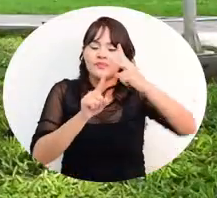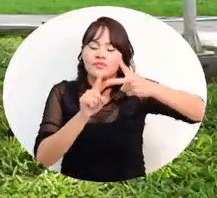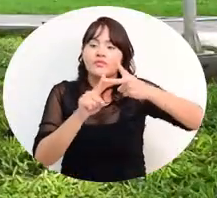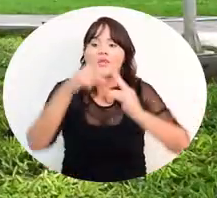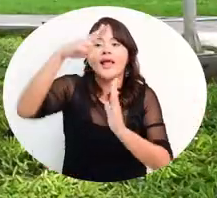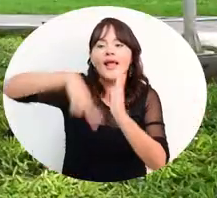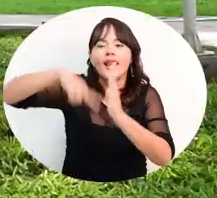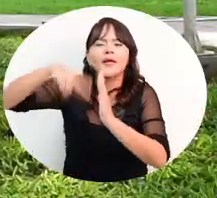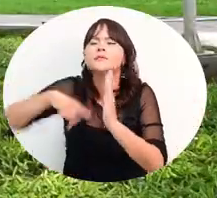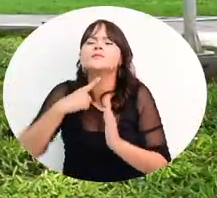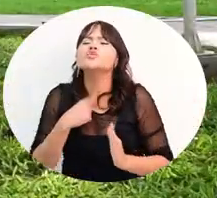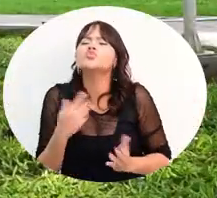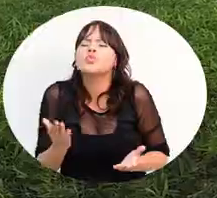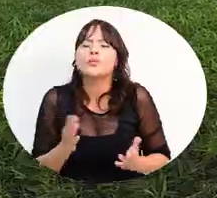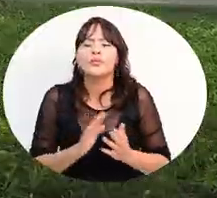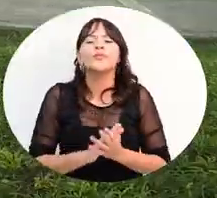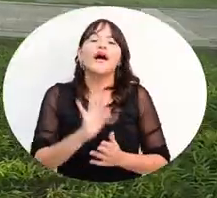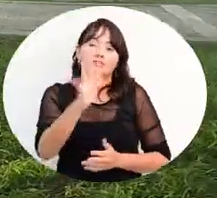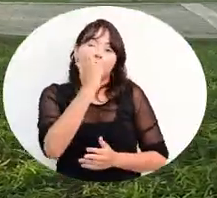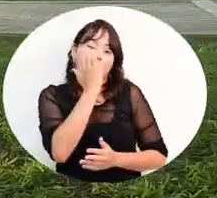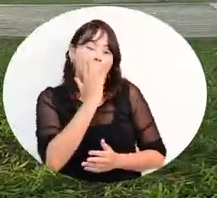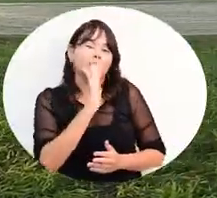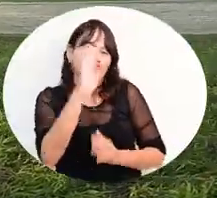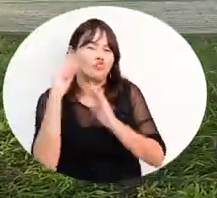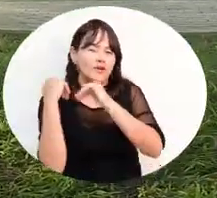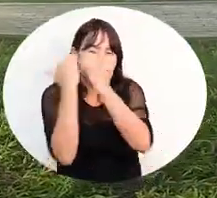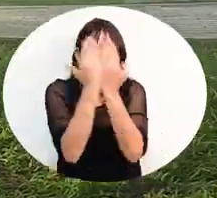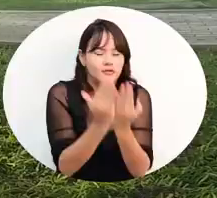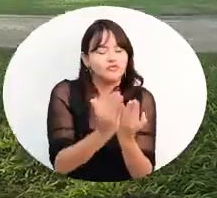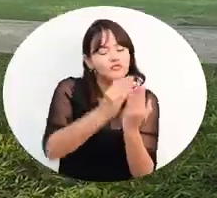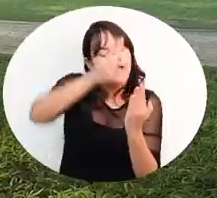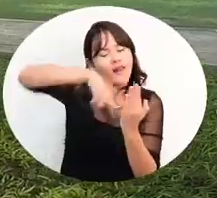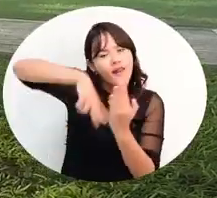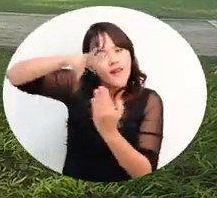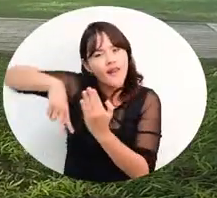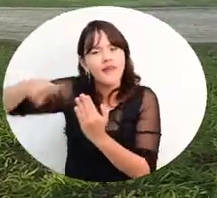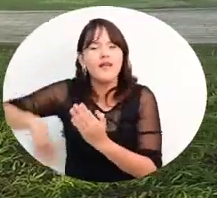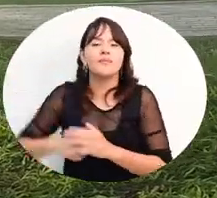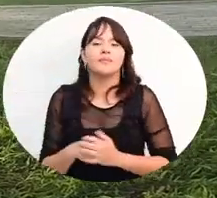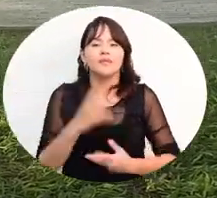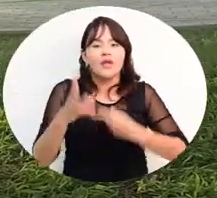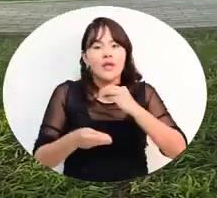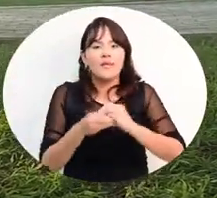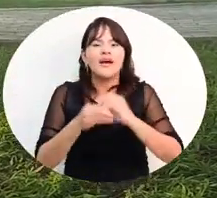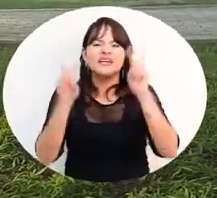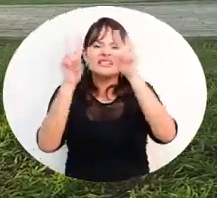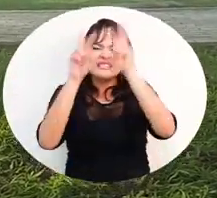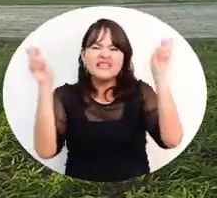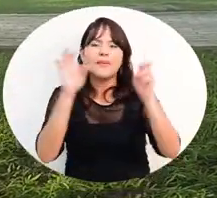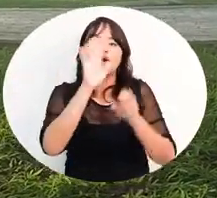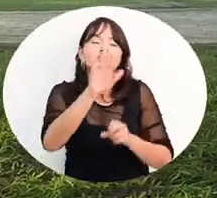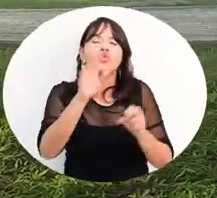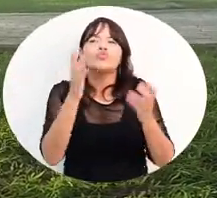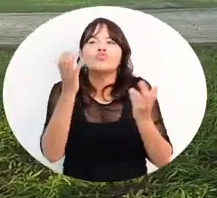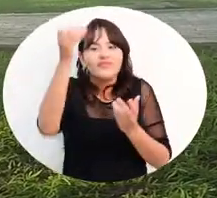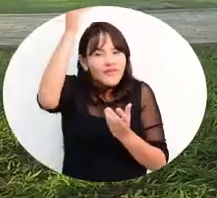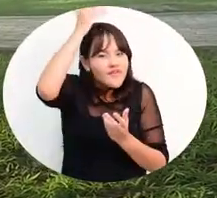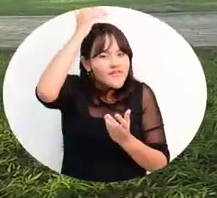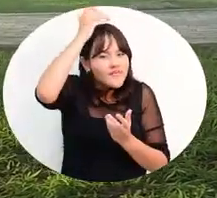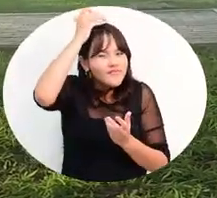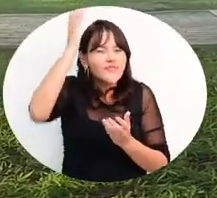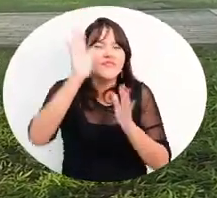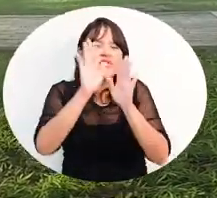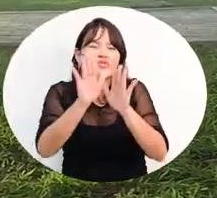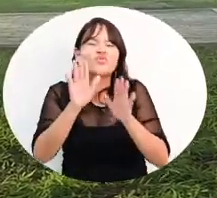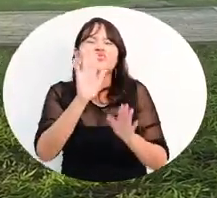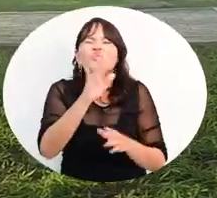¿qué te gusta? ¿Qué te apasiona leer? En leer la literatura de Gabriel García Márquez. Ajá. Y por otro lado, en mi área en específico de nefrología, de